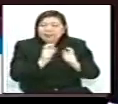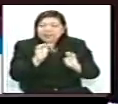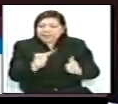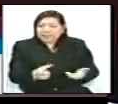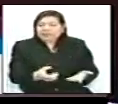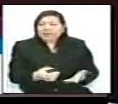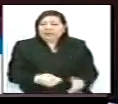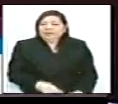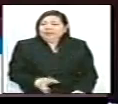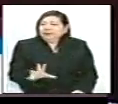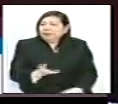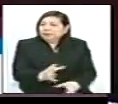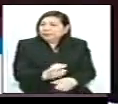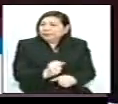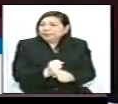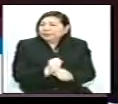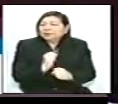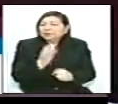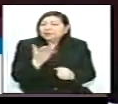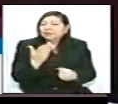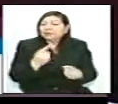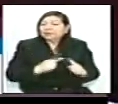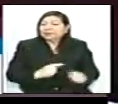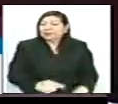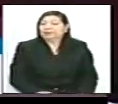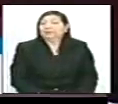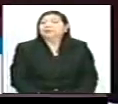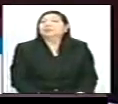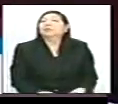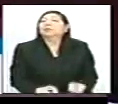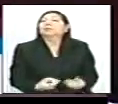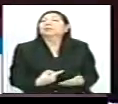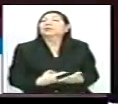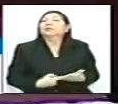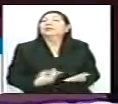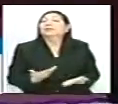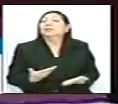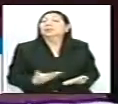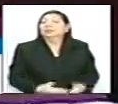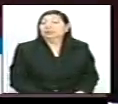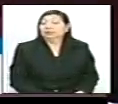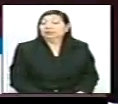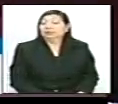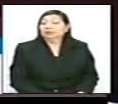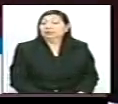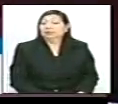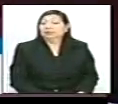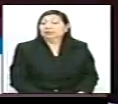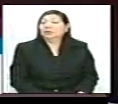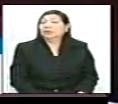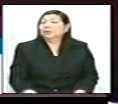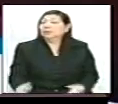congresista no está sometido a autoridad alguna, ¿cómo pretenden por votación